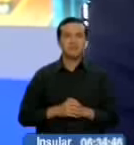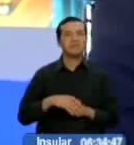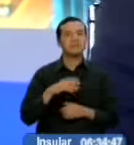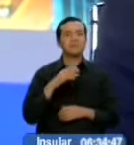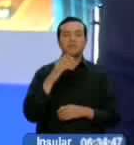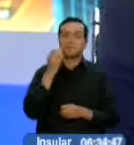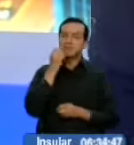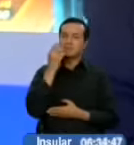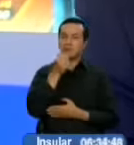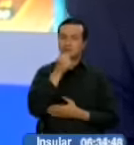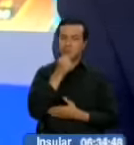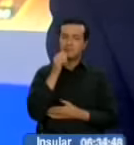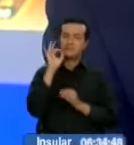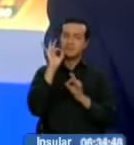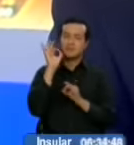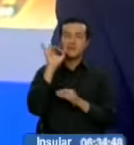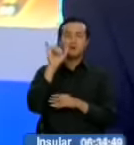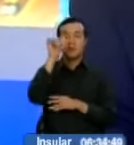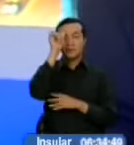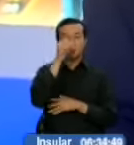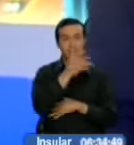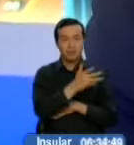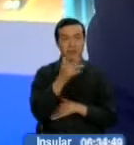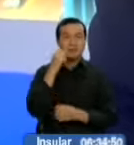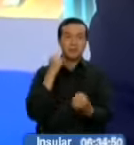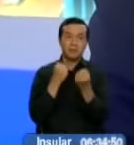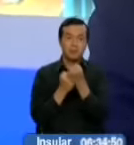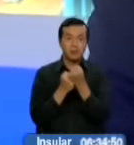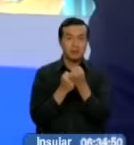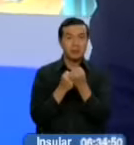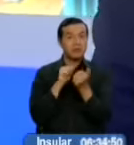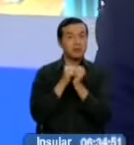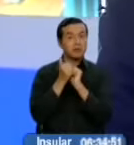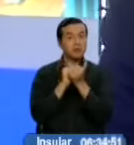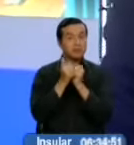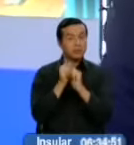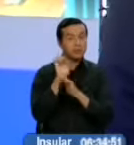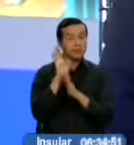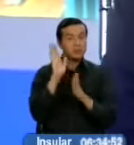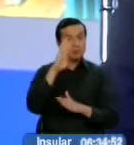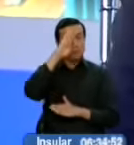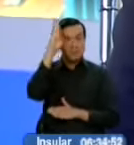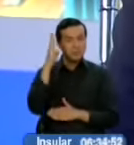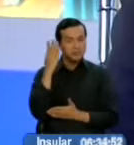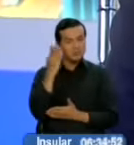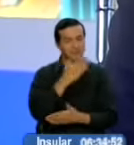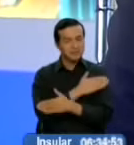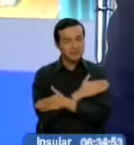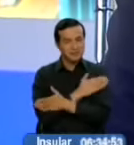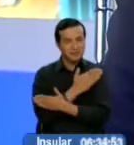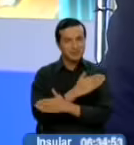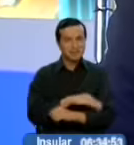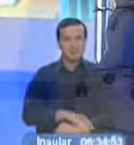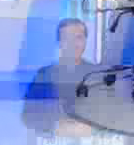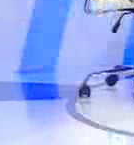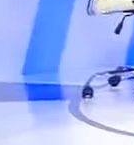soy Carlos Rabascal, excelente fin de semana y apoyar a nuestros atletas en Río de Janeiro. Un fuerte abrazo.